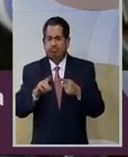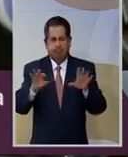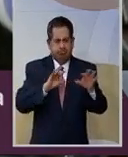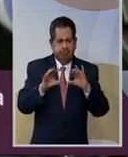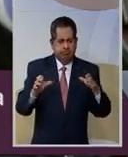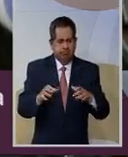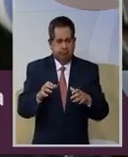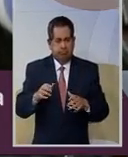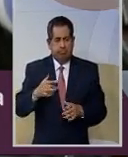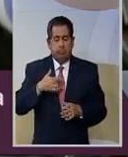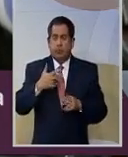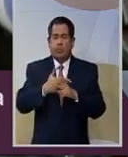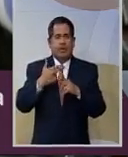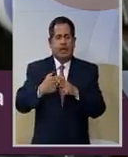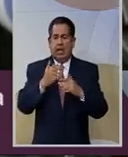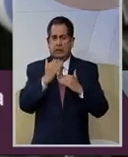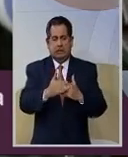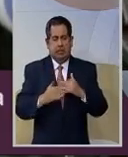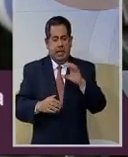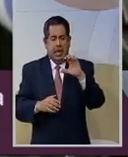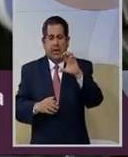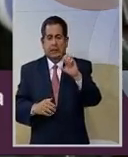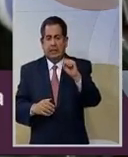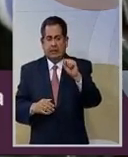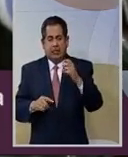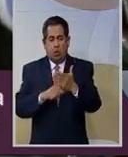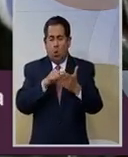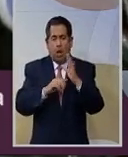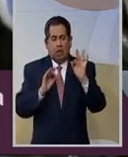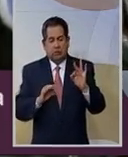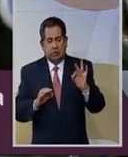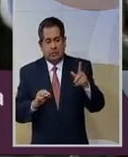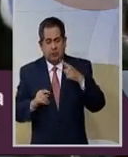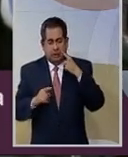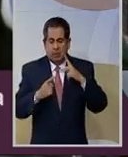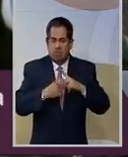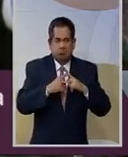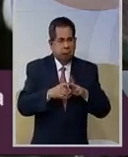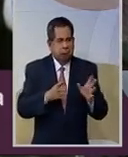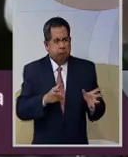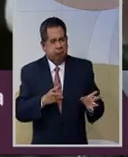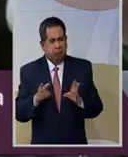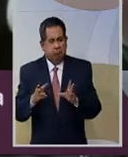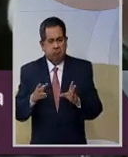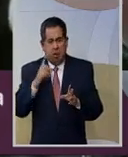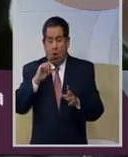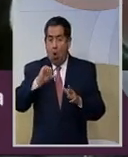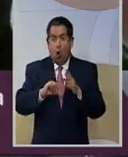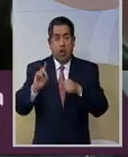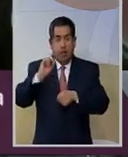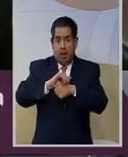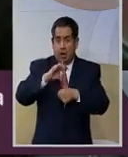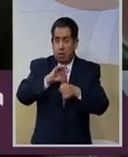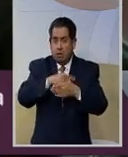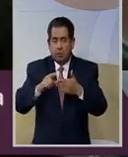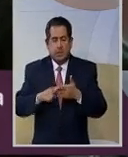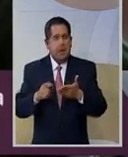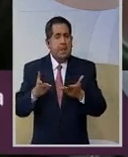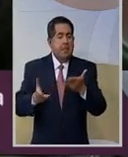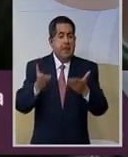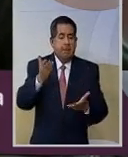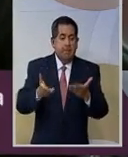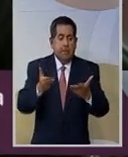a tener, les decía, hasta 60 lugares que se van a repartir el día de hoy, y